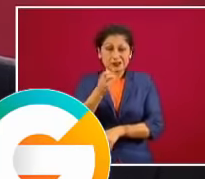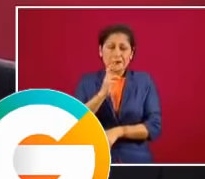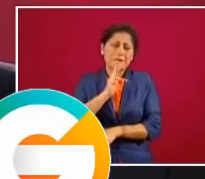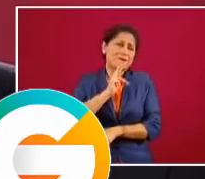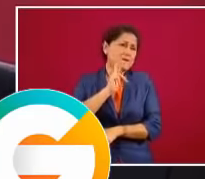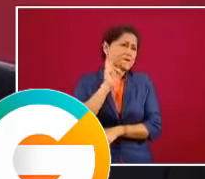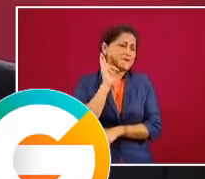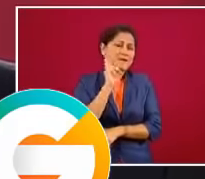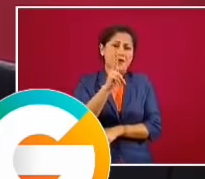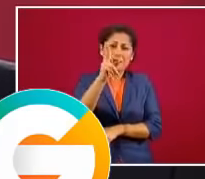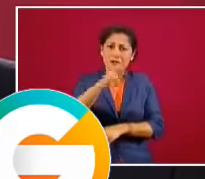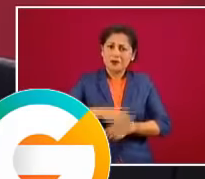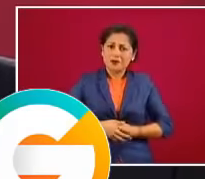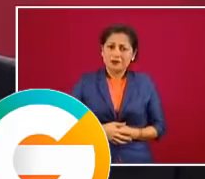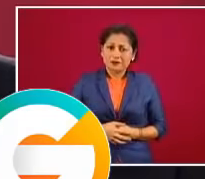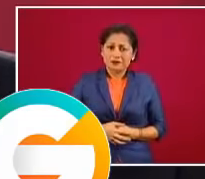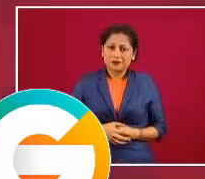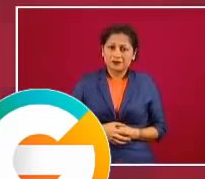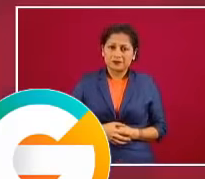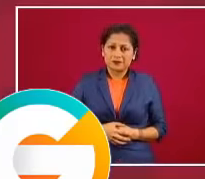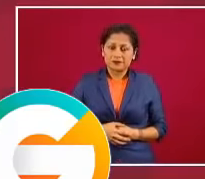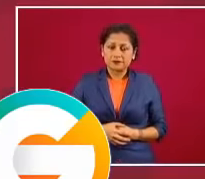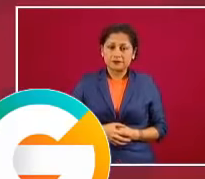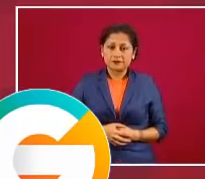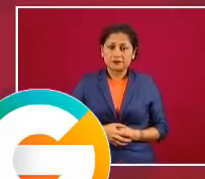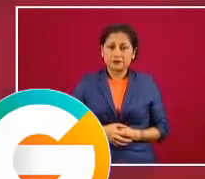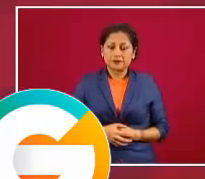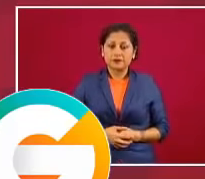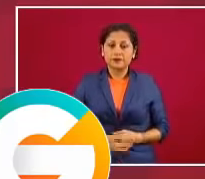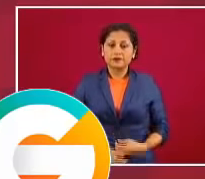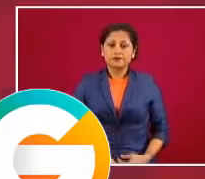No es una conjetura,